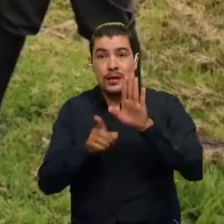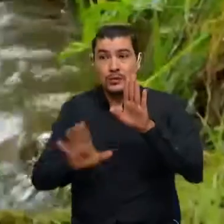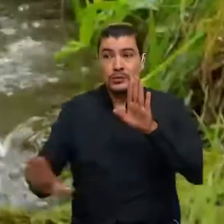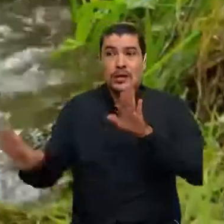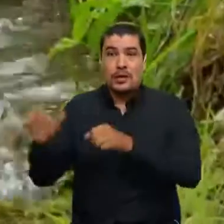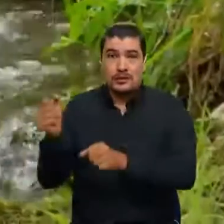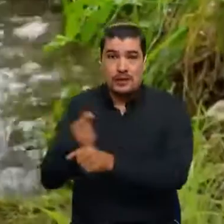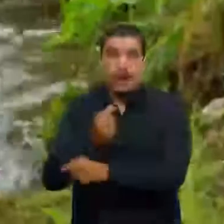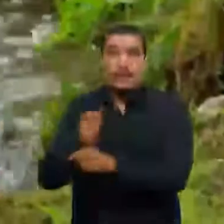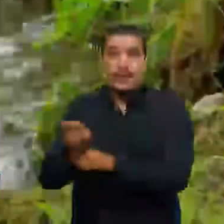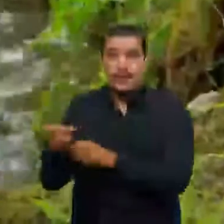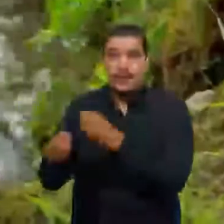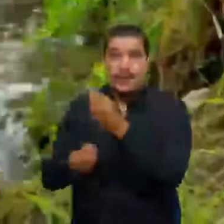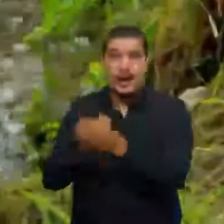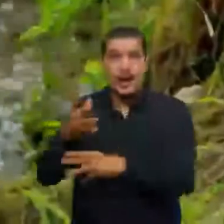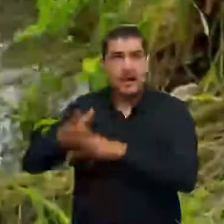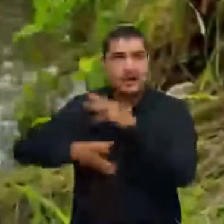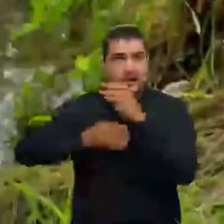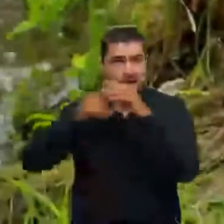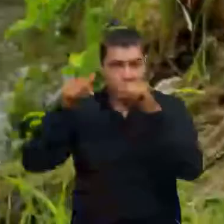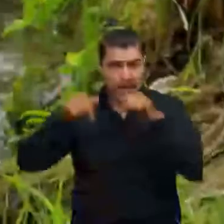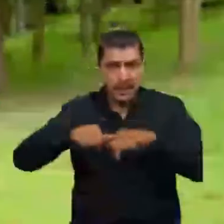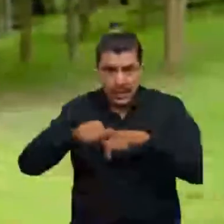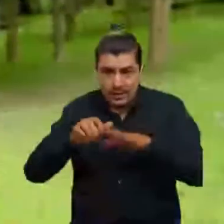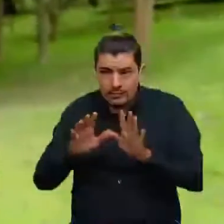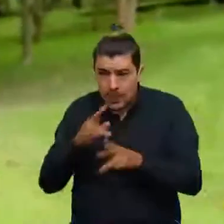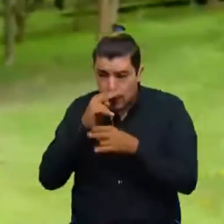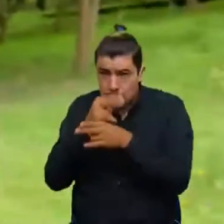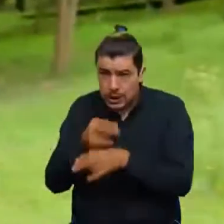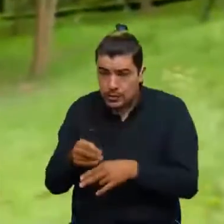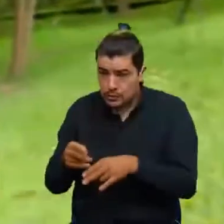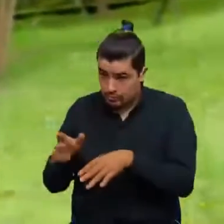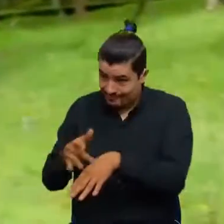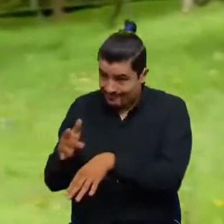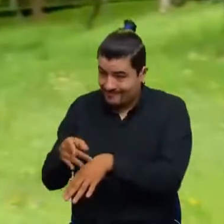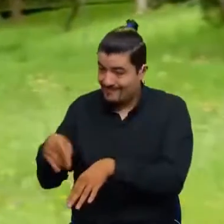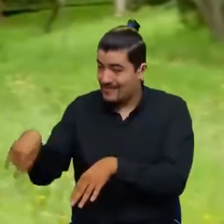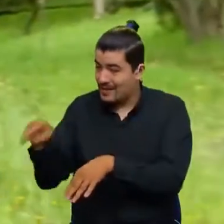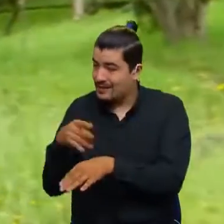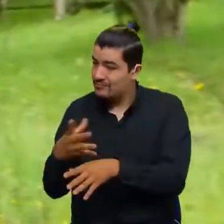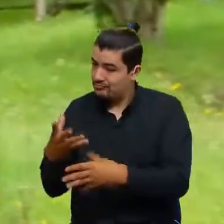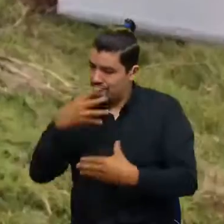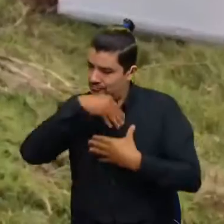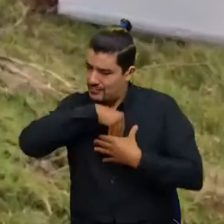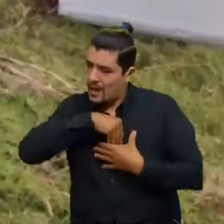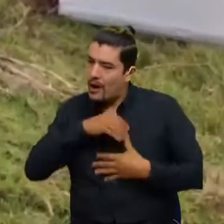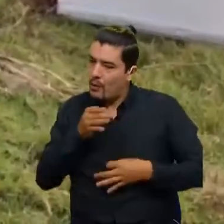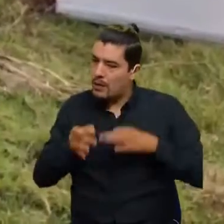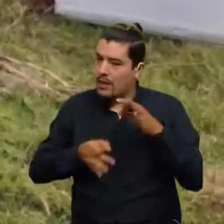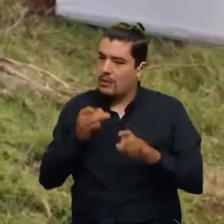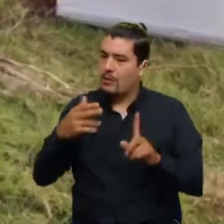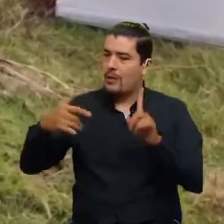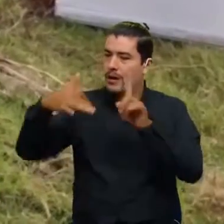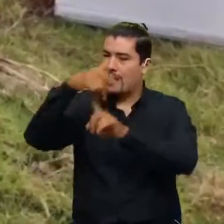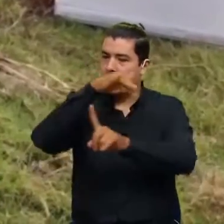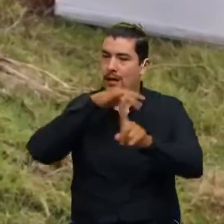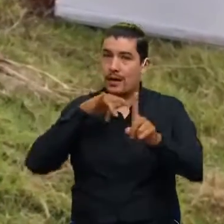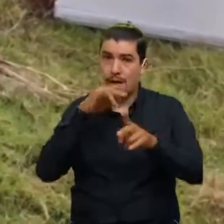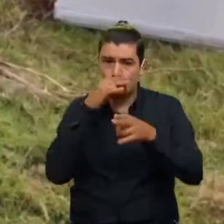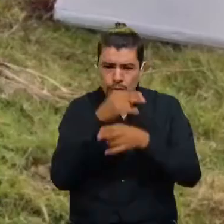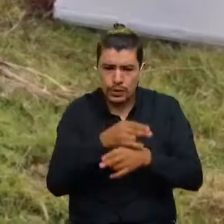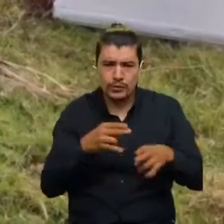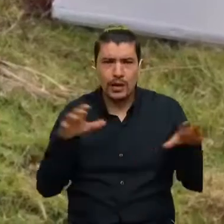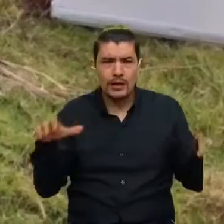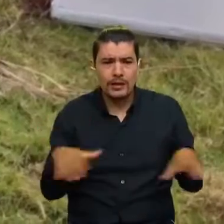y para seguir sembrando en el corazón de los niños el cuidado por el medio ambiente. Es algo muy bonito hacer este tipo de actividades con los